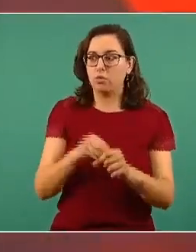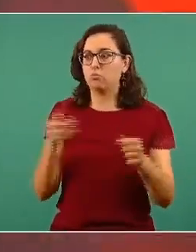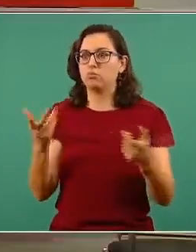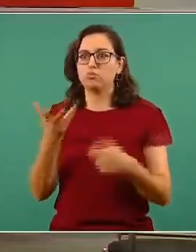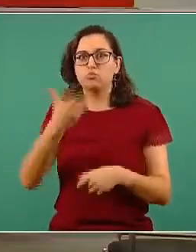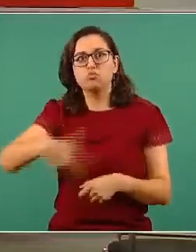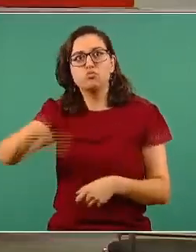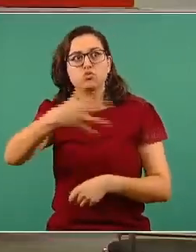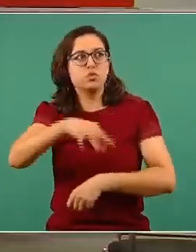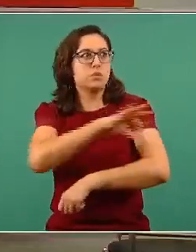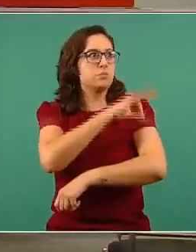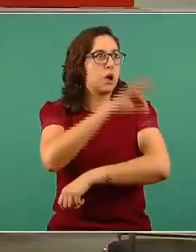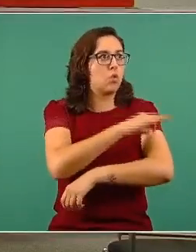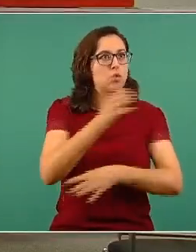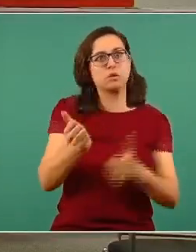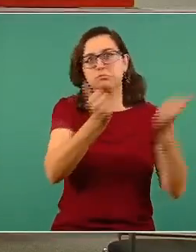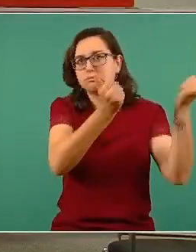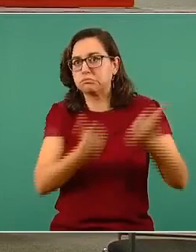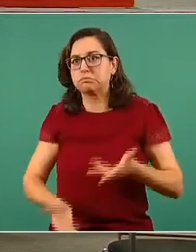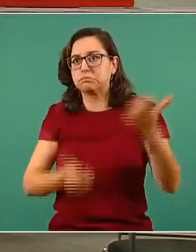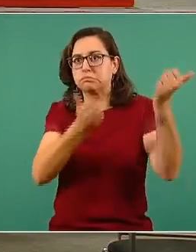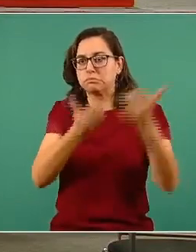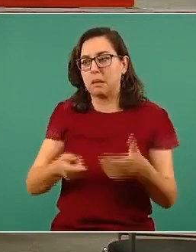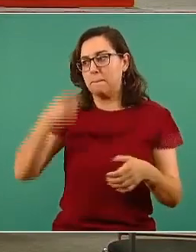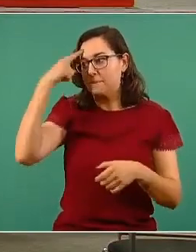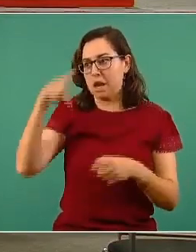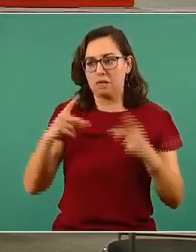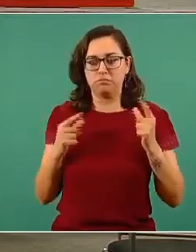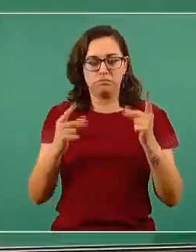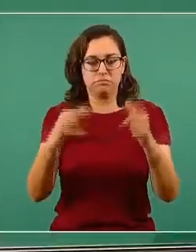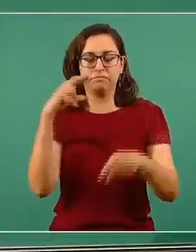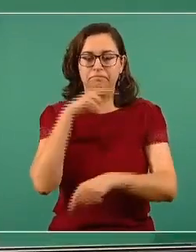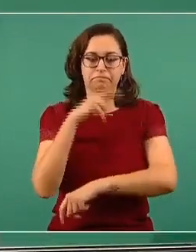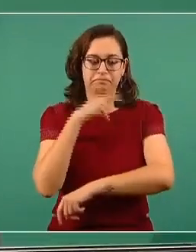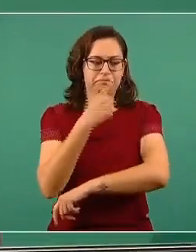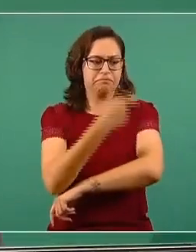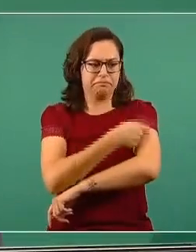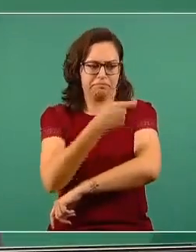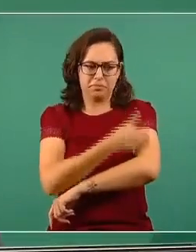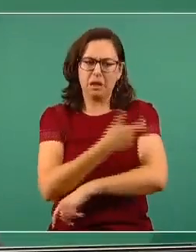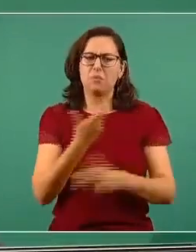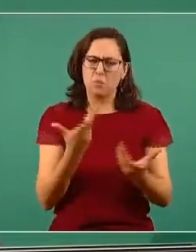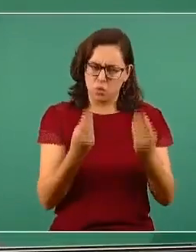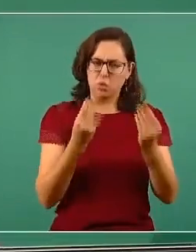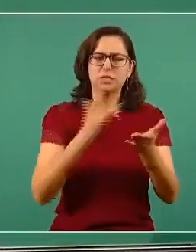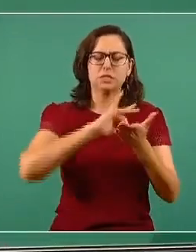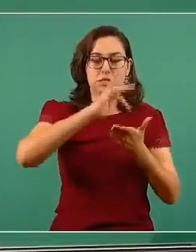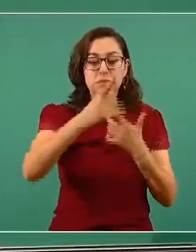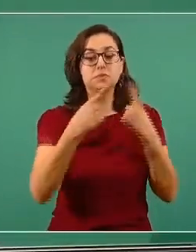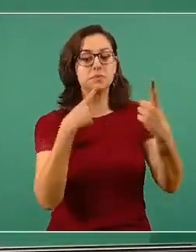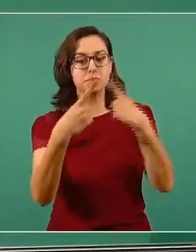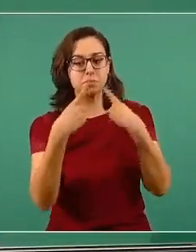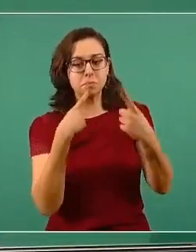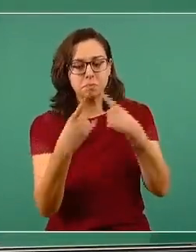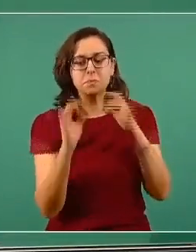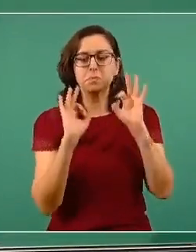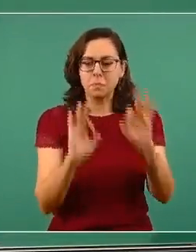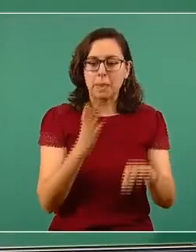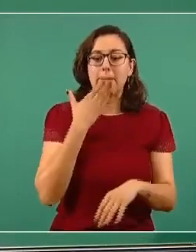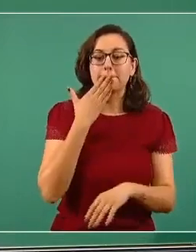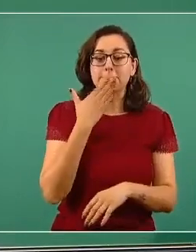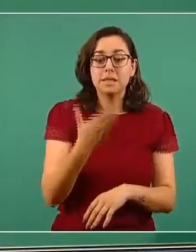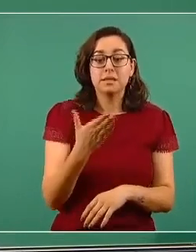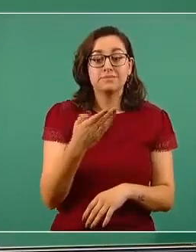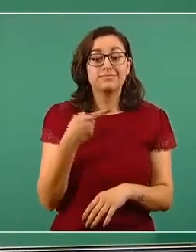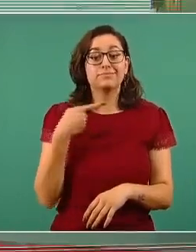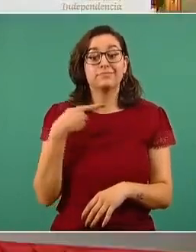vacunas, lo cual agradecemos y nos hemos mantenido en un diálogo muy cordial, muy constructivo. Pero hemos dejado muy en claro